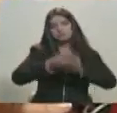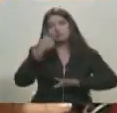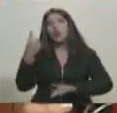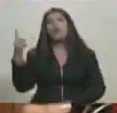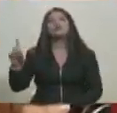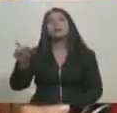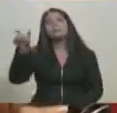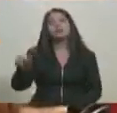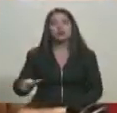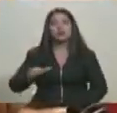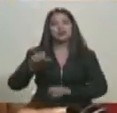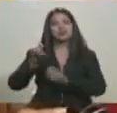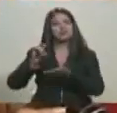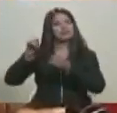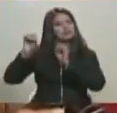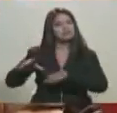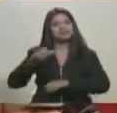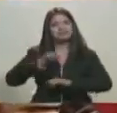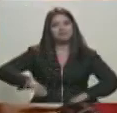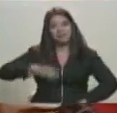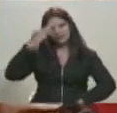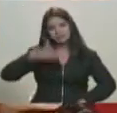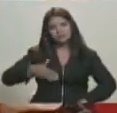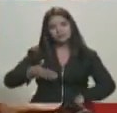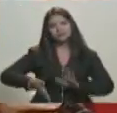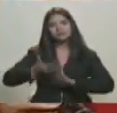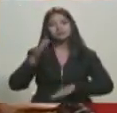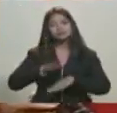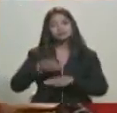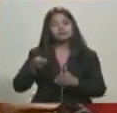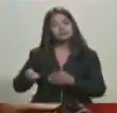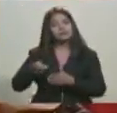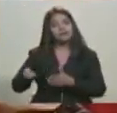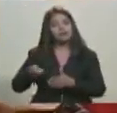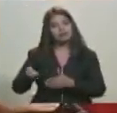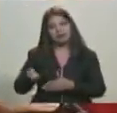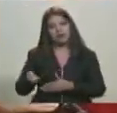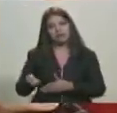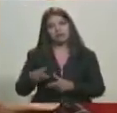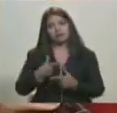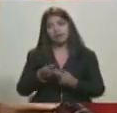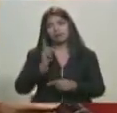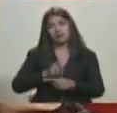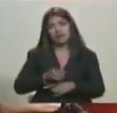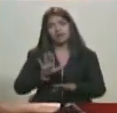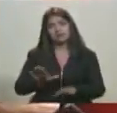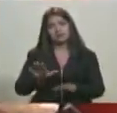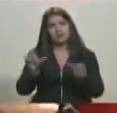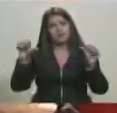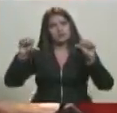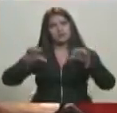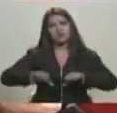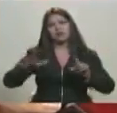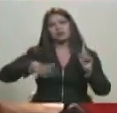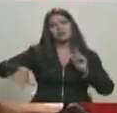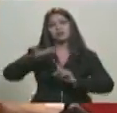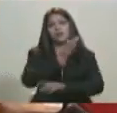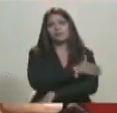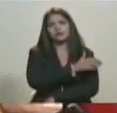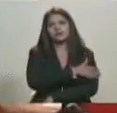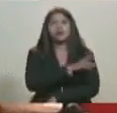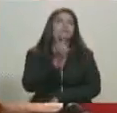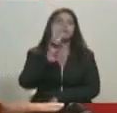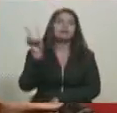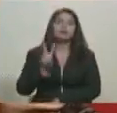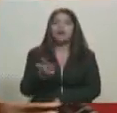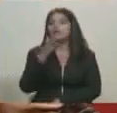fue expulsado por narcotráfico, por tráfico de influencia, por chantaje. Y eso tiene mucho que ver con la descomposición de la oposición venezolana. Una descomposición, falta